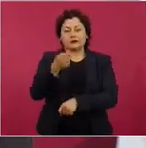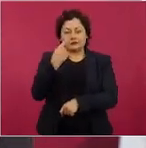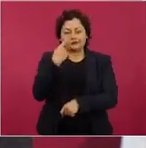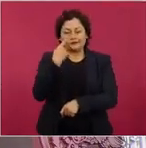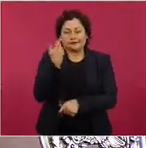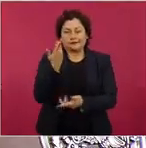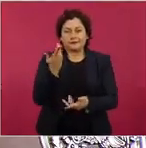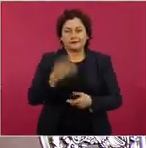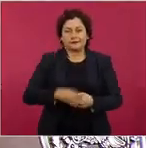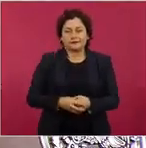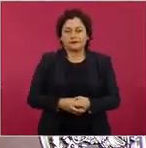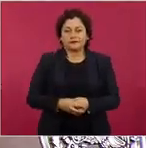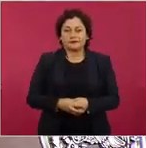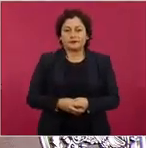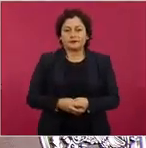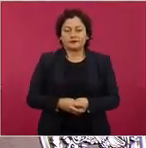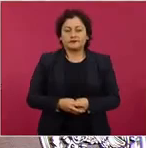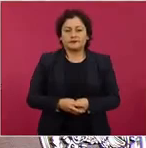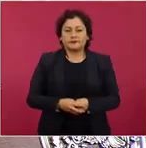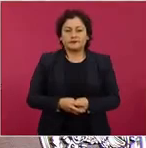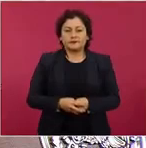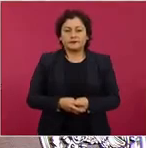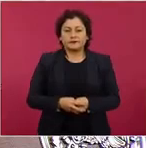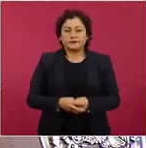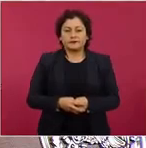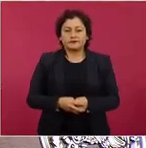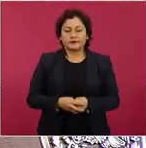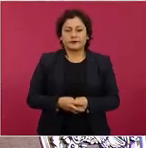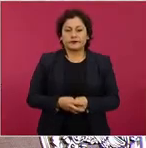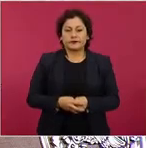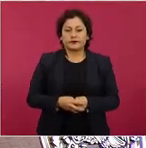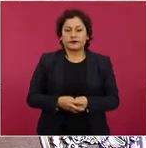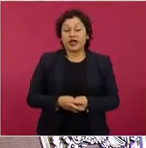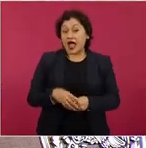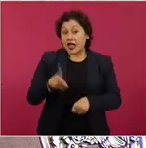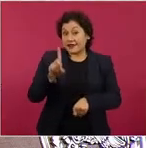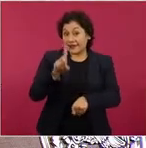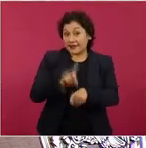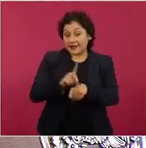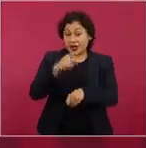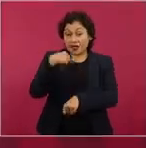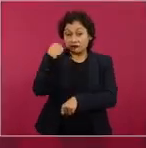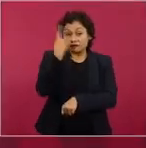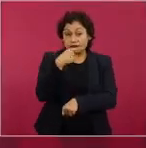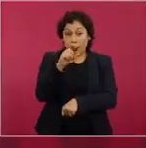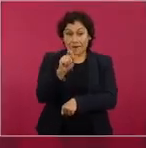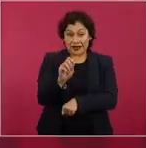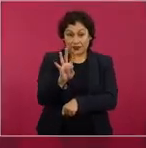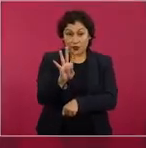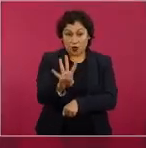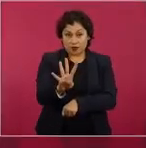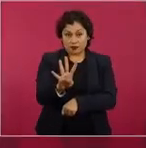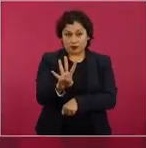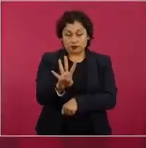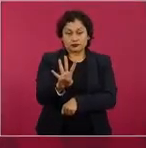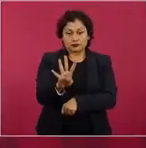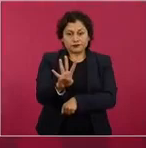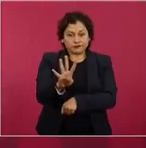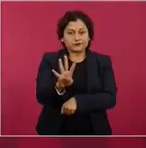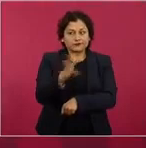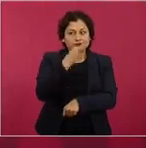se debían dedicar 8